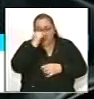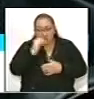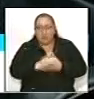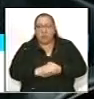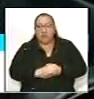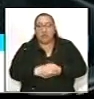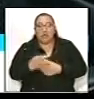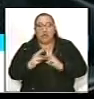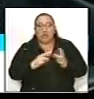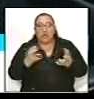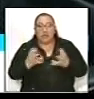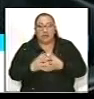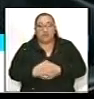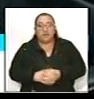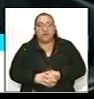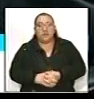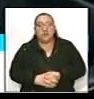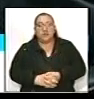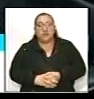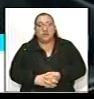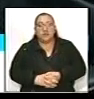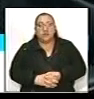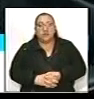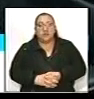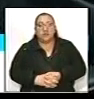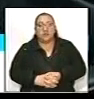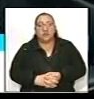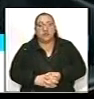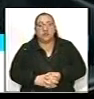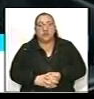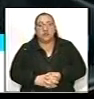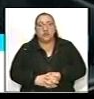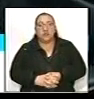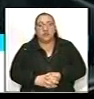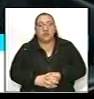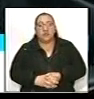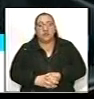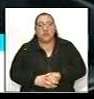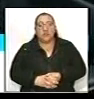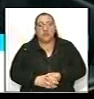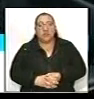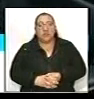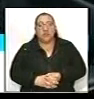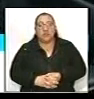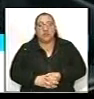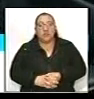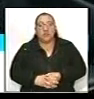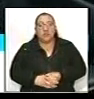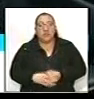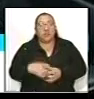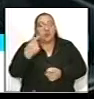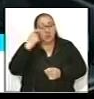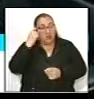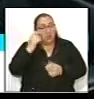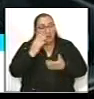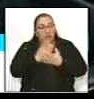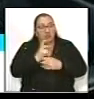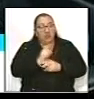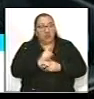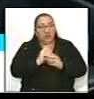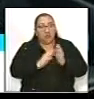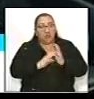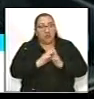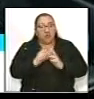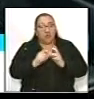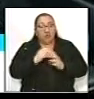de las violaciones. ¿Okay? Por ello, consideramos que implementar medidas especiales que faciliten el acceso a la educación para las